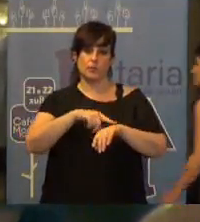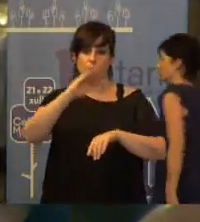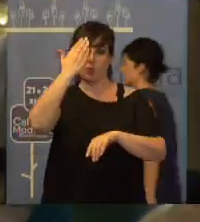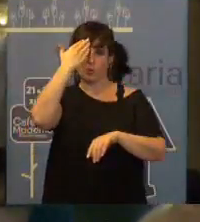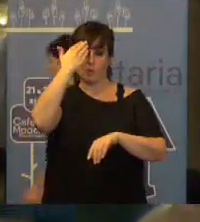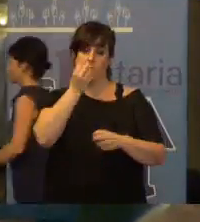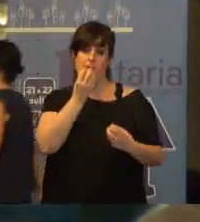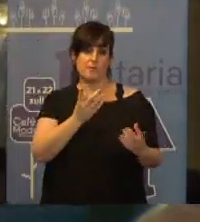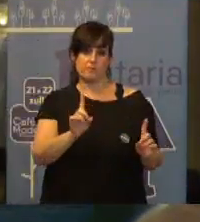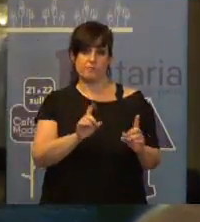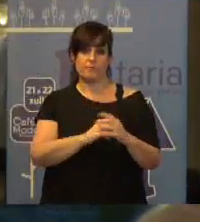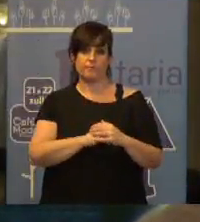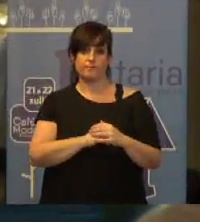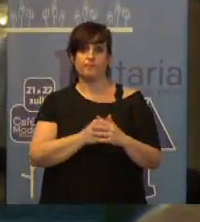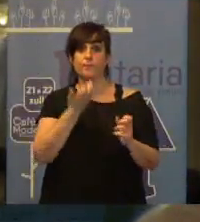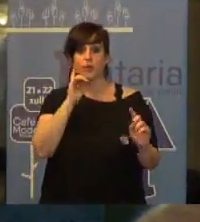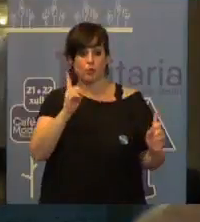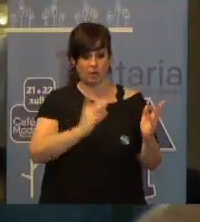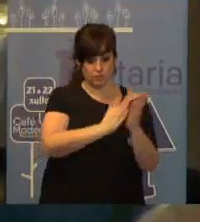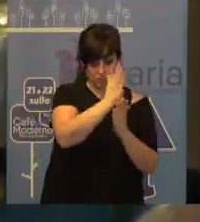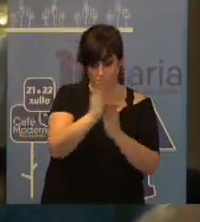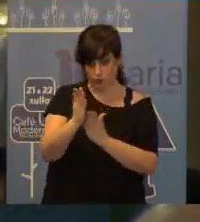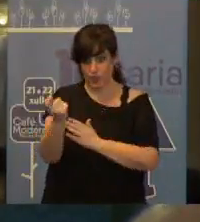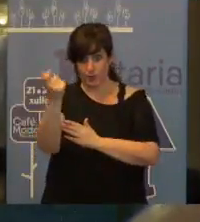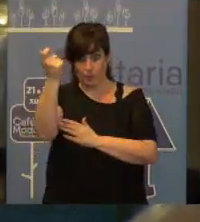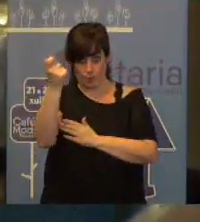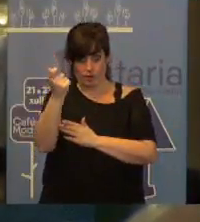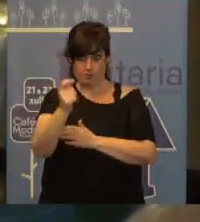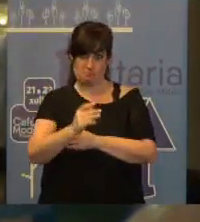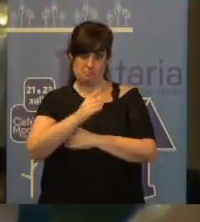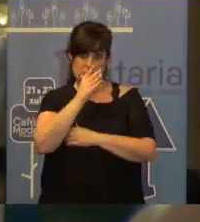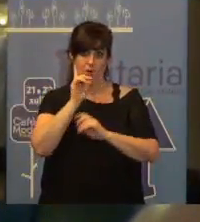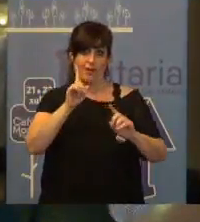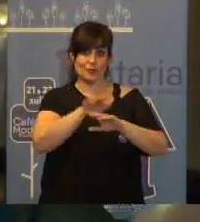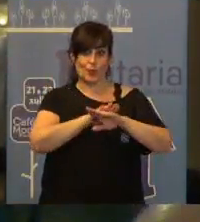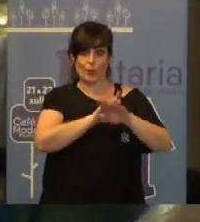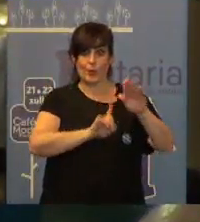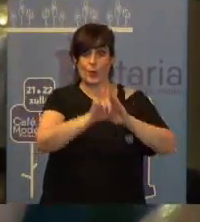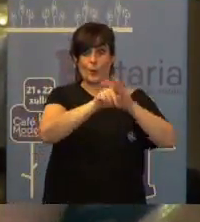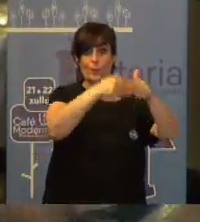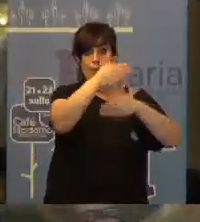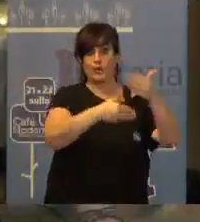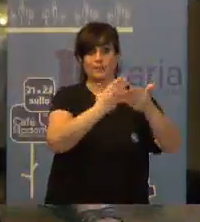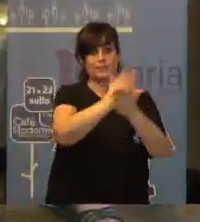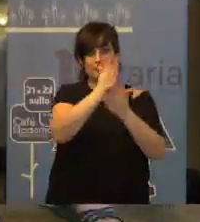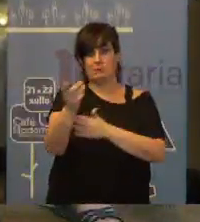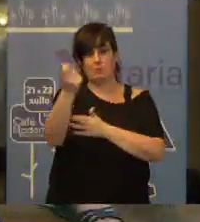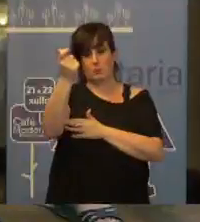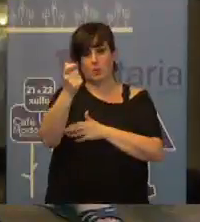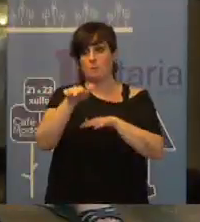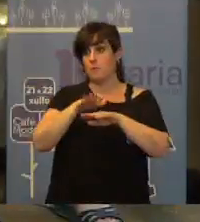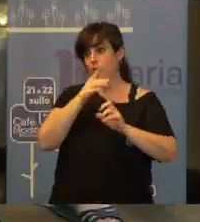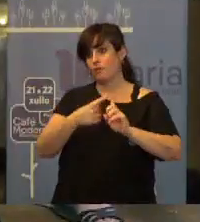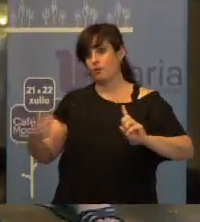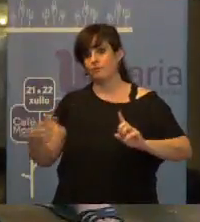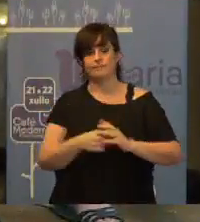fin, cando hai tan poucas posibilidades para gobernos progresistas e nacionalistas en Galicia. Perdón polo... Bueno, eu